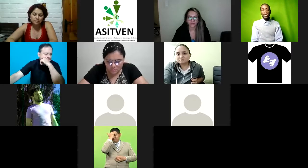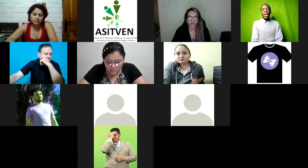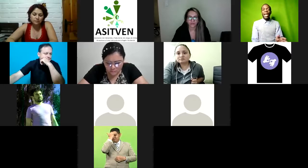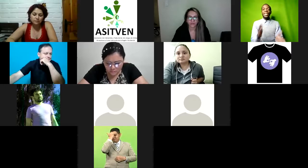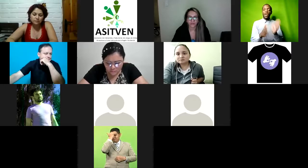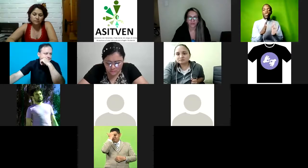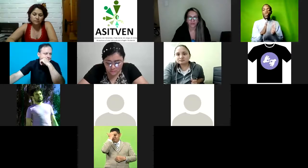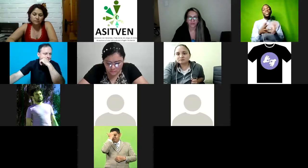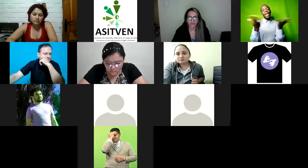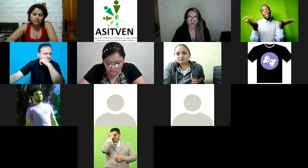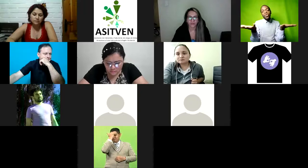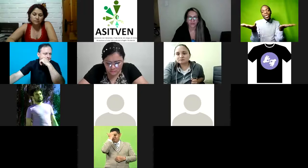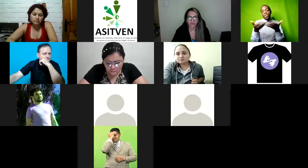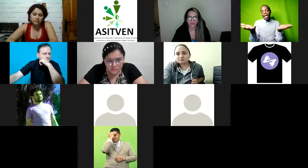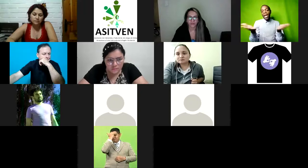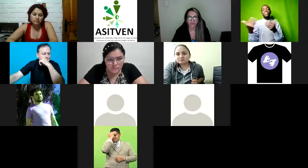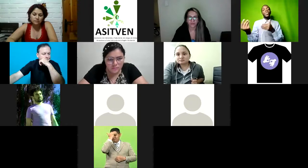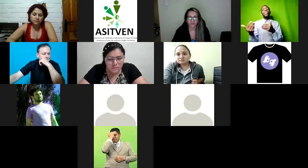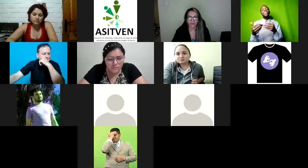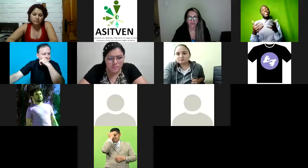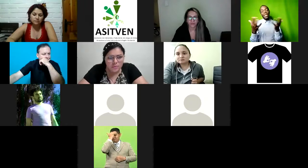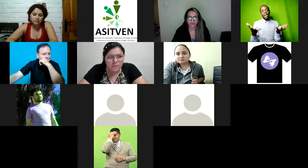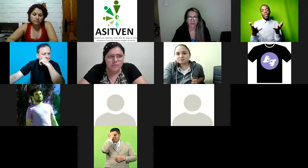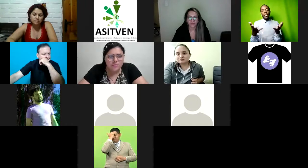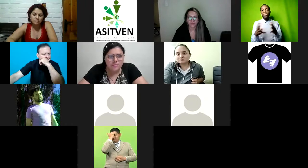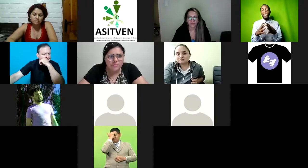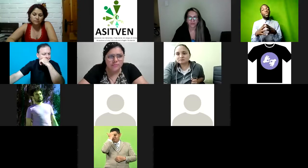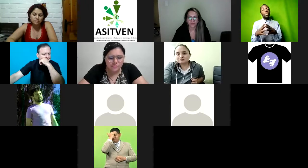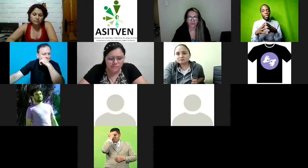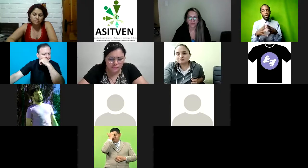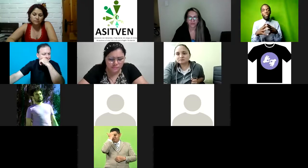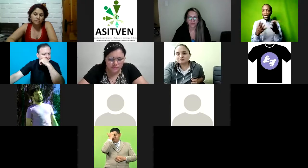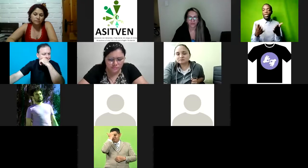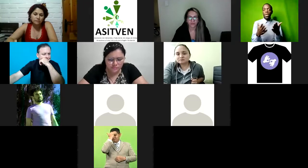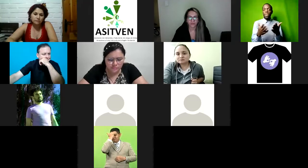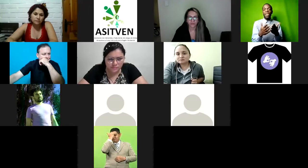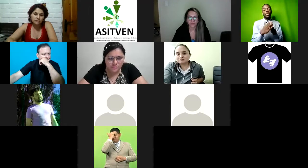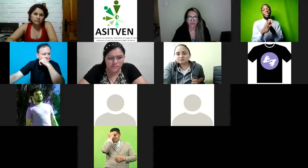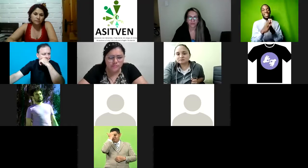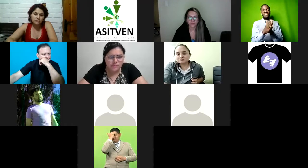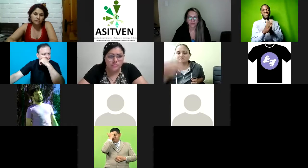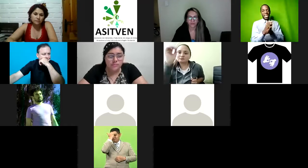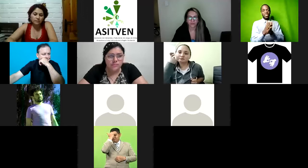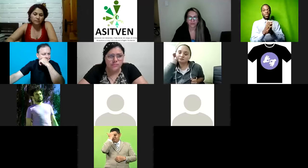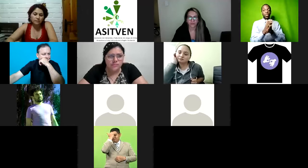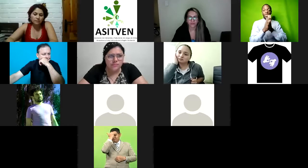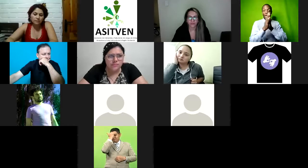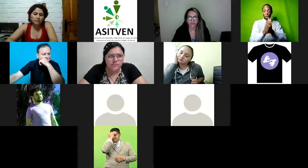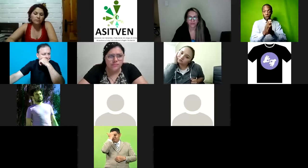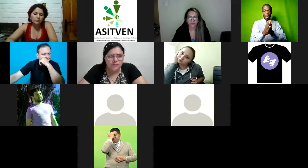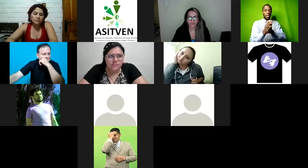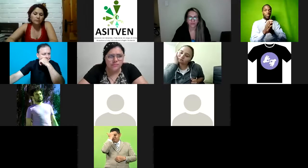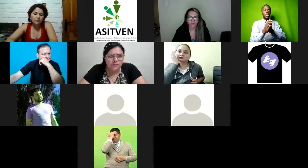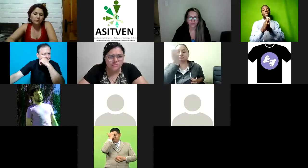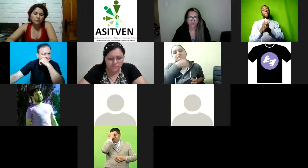¿sí? Hacer los dos es posible, ya podemos decir que ya lo hemos hecho, pero ¿por qué no permitirnos aprender bien el uso